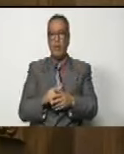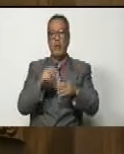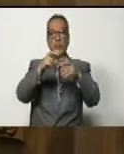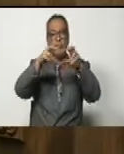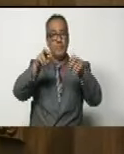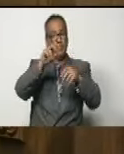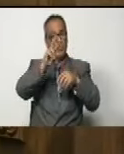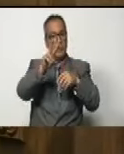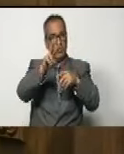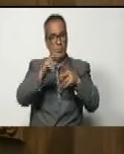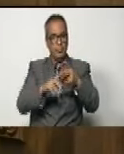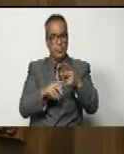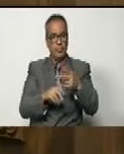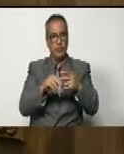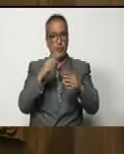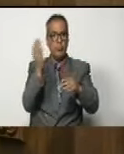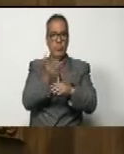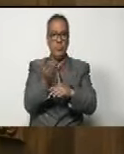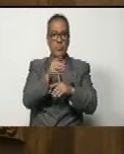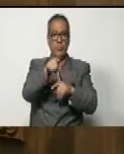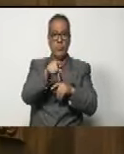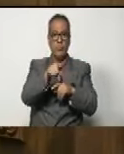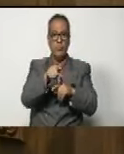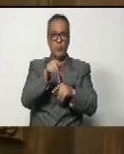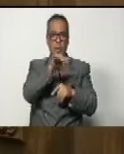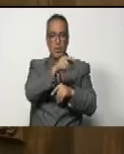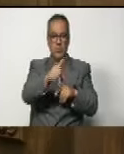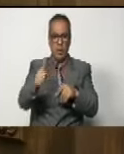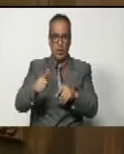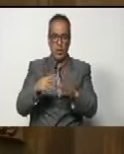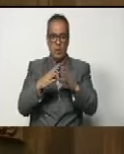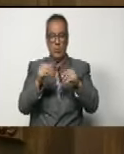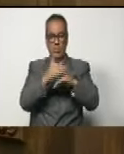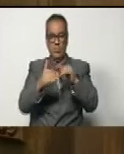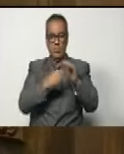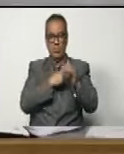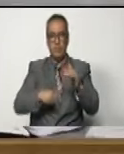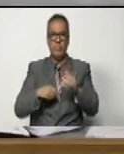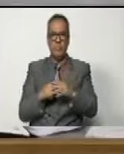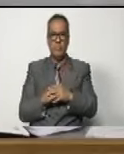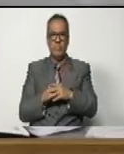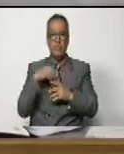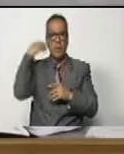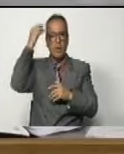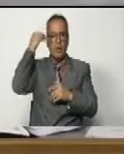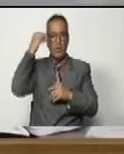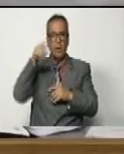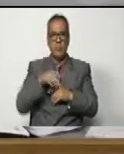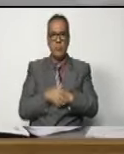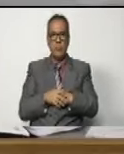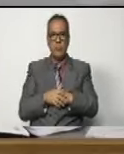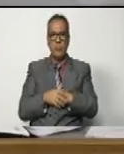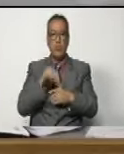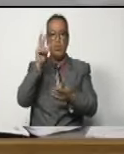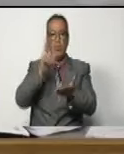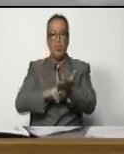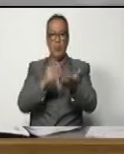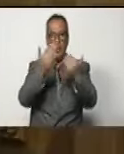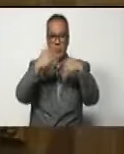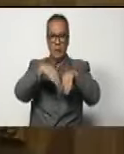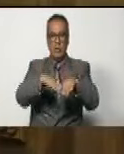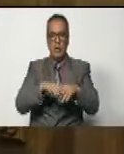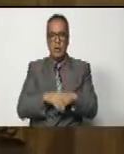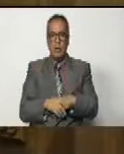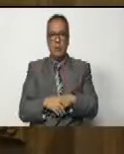Sección segunda, de las sanciones en particular. Es todo, ciudadano vicepresidente. En consideración, aprobado. Siguiente.